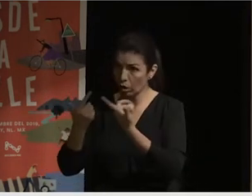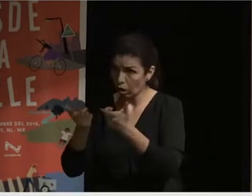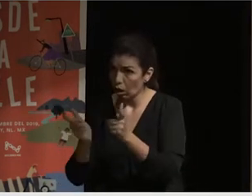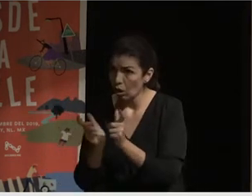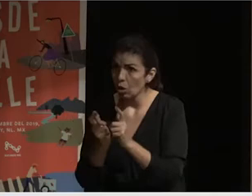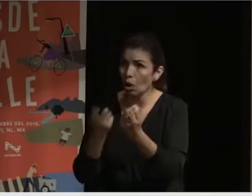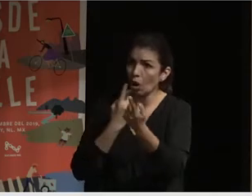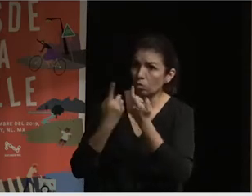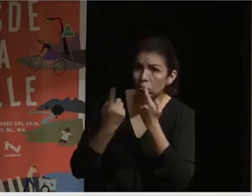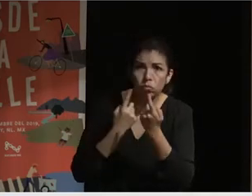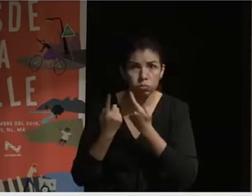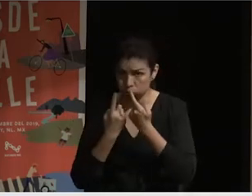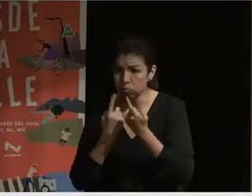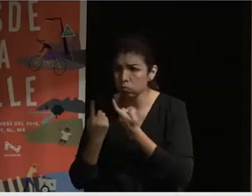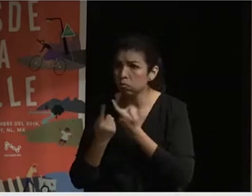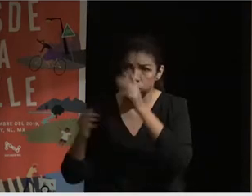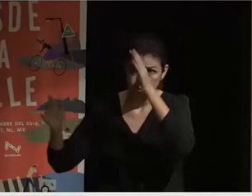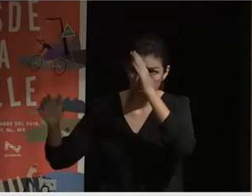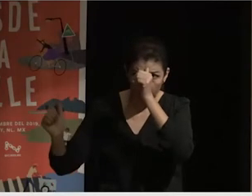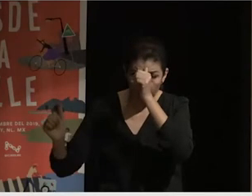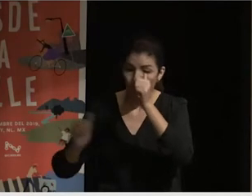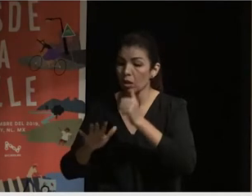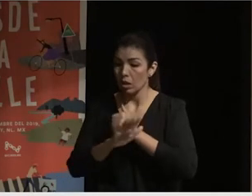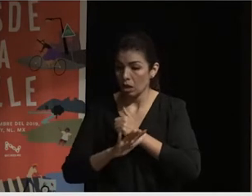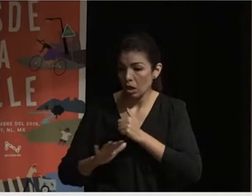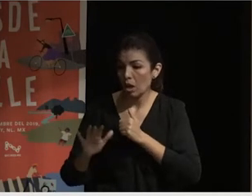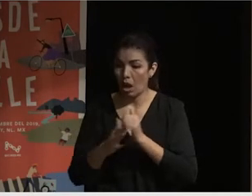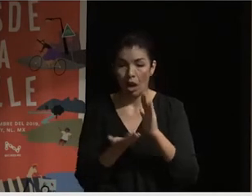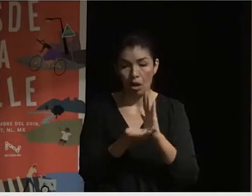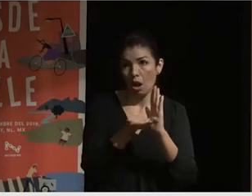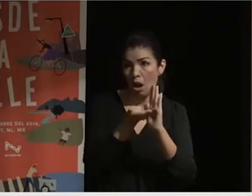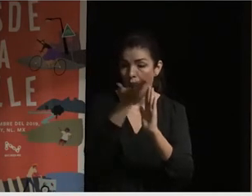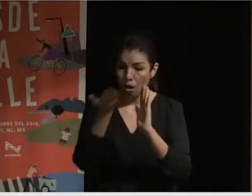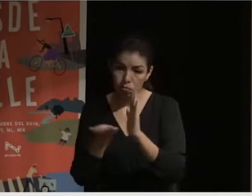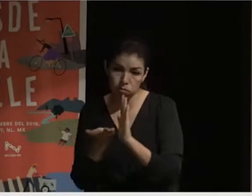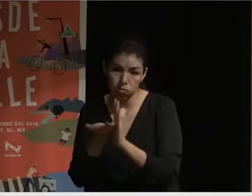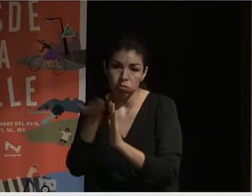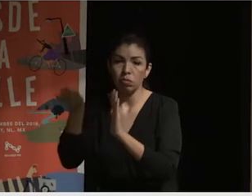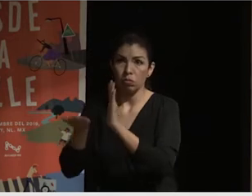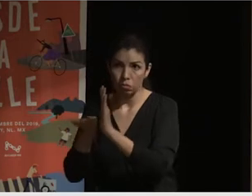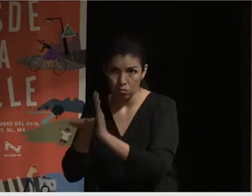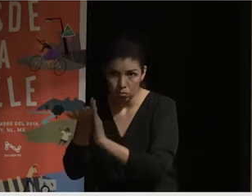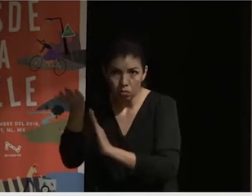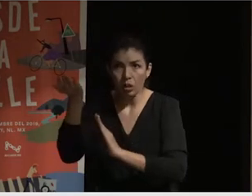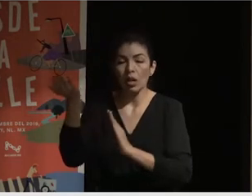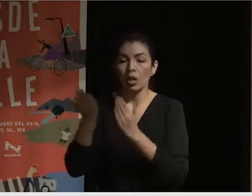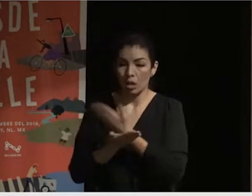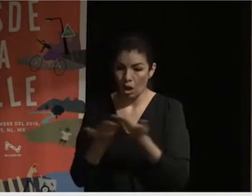centro histórico, en Ciudad Vieja, también se rehabilitó. Las antiguas se hacían en la periferia, en terrenos nuevos, y ahora también